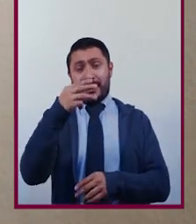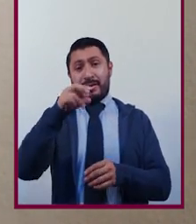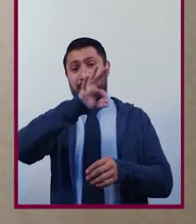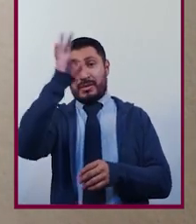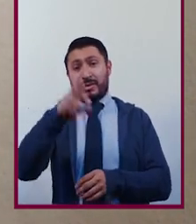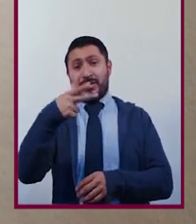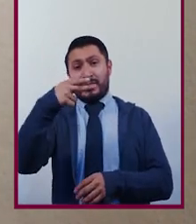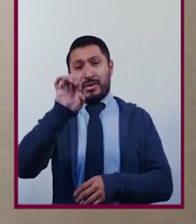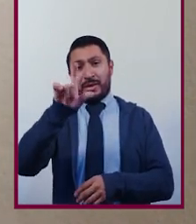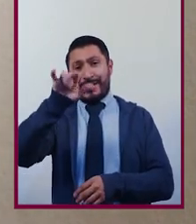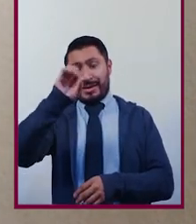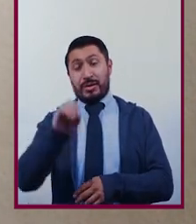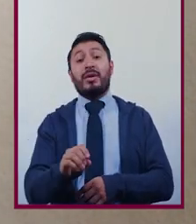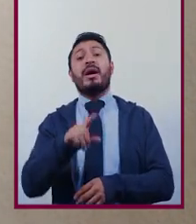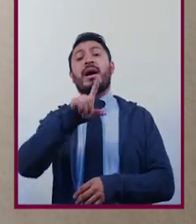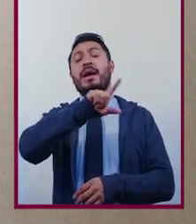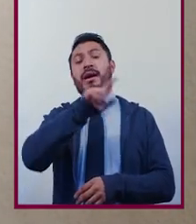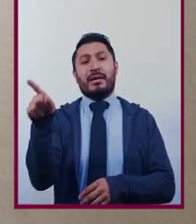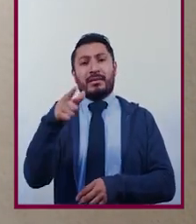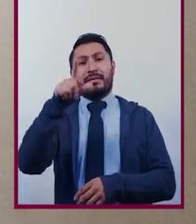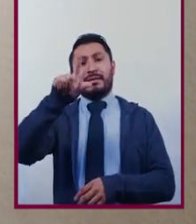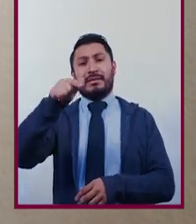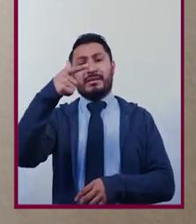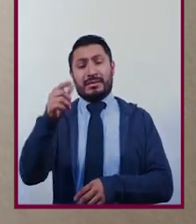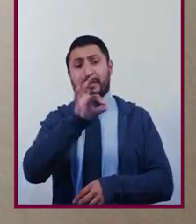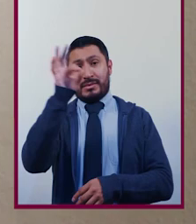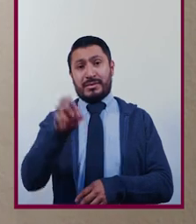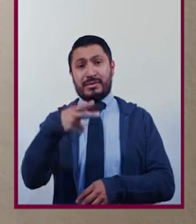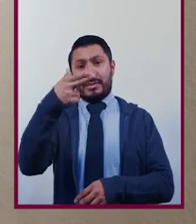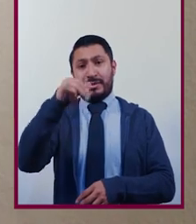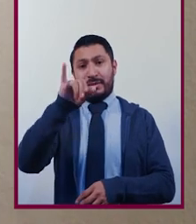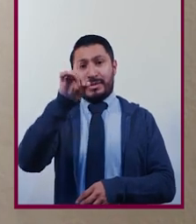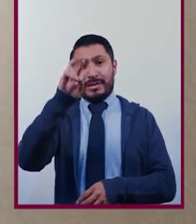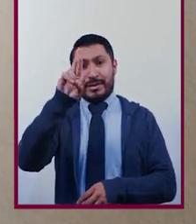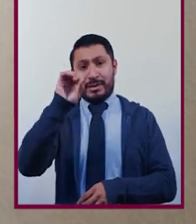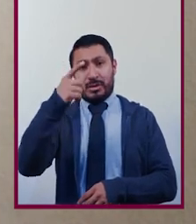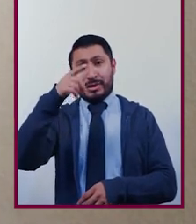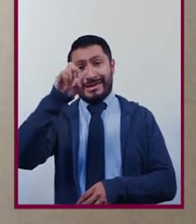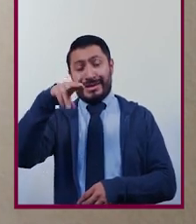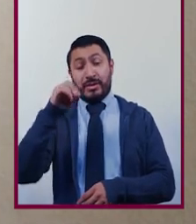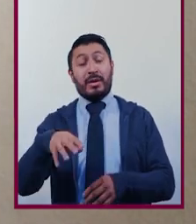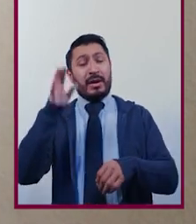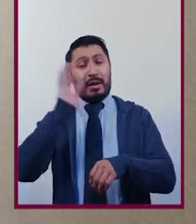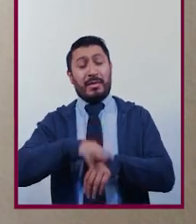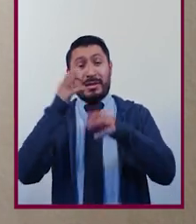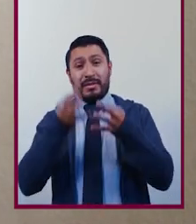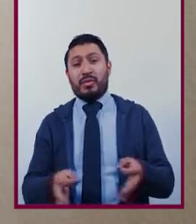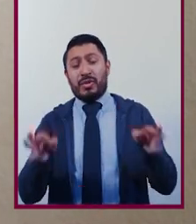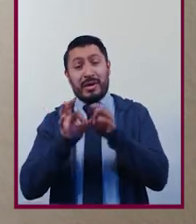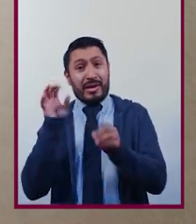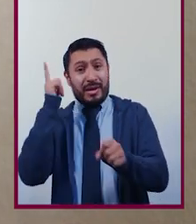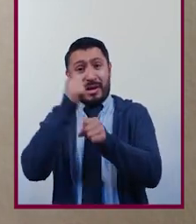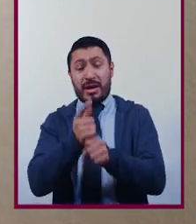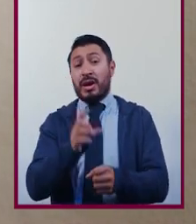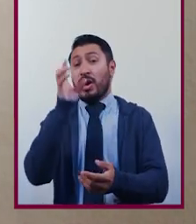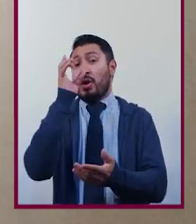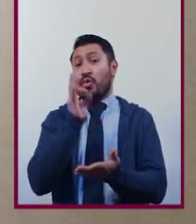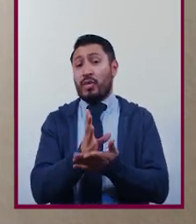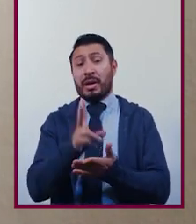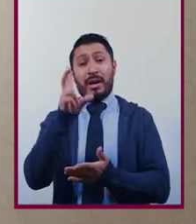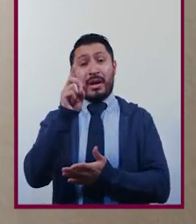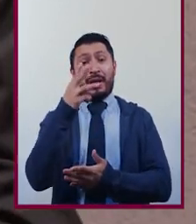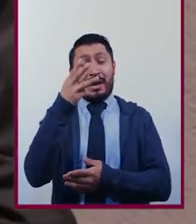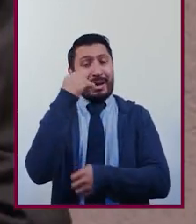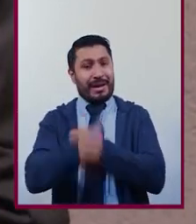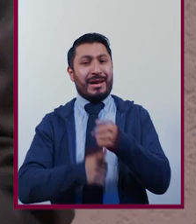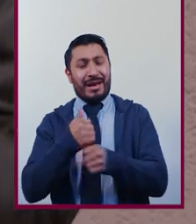helio y 77% de hidrógeno. Lo más sorprendente es que este hallazgo lo hizo con tan solo 33 años